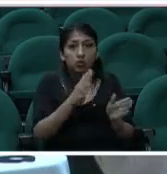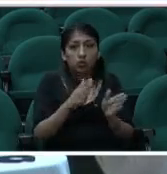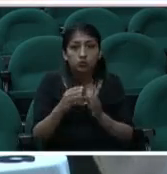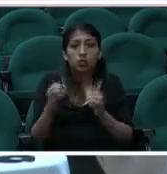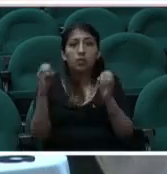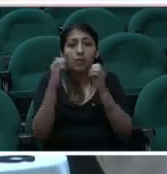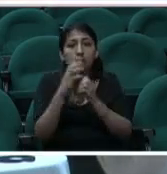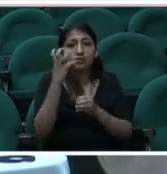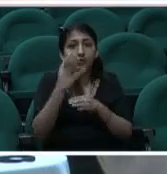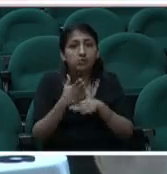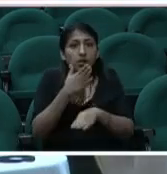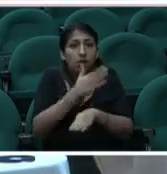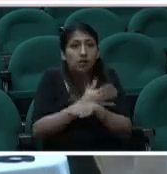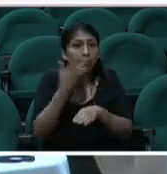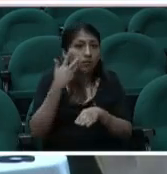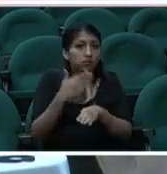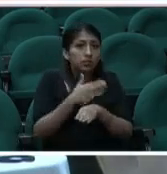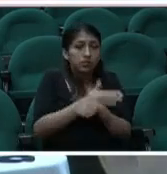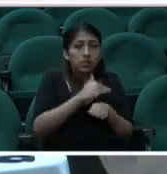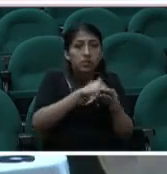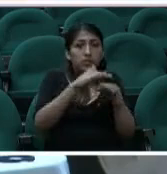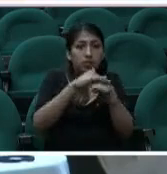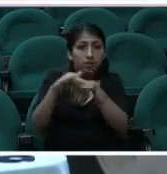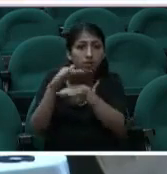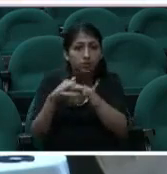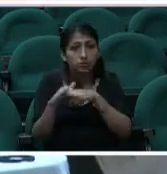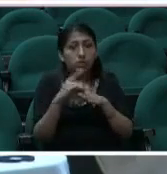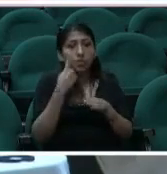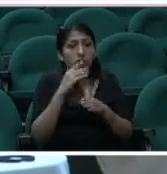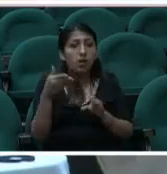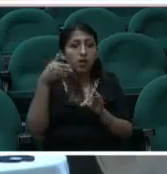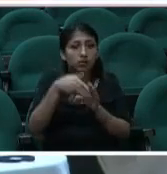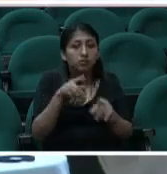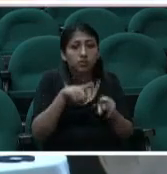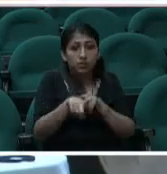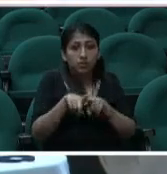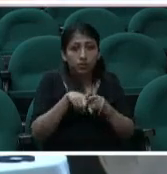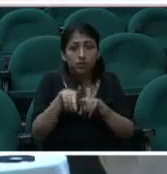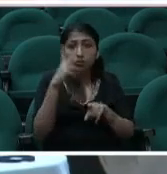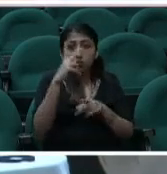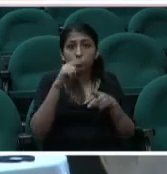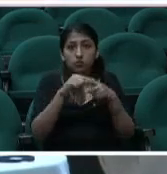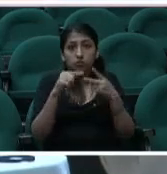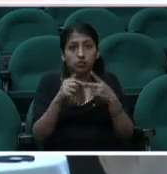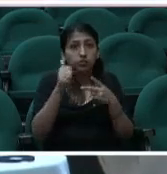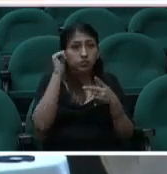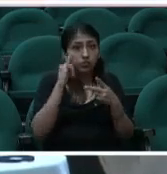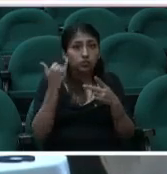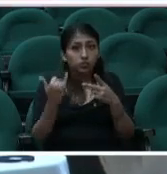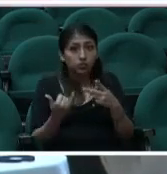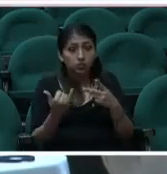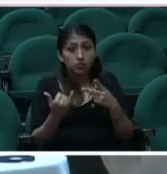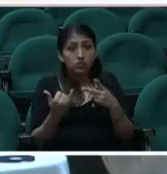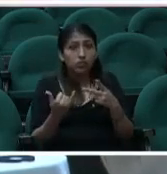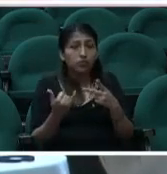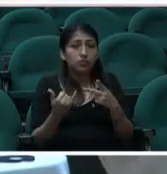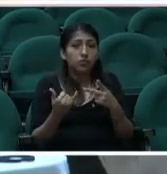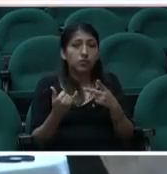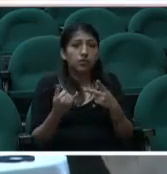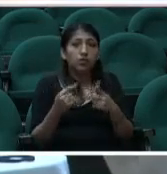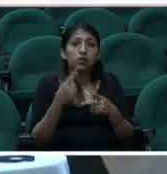más de 15 días de anticipación la invitación para asistir a estos debates los dos debates que inició el día de ayer y el día de hoy